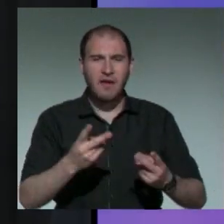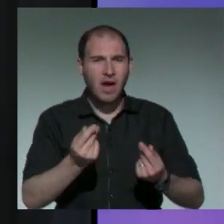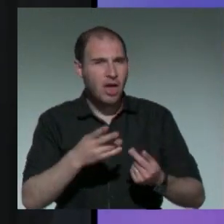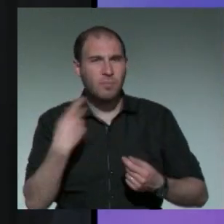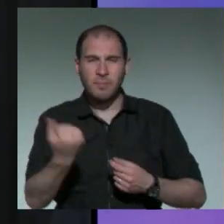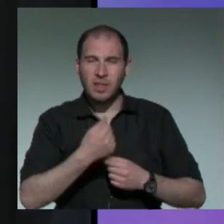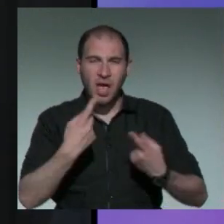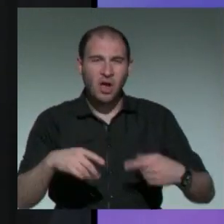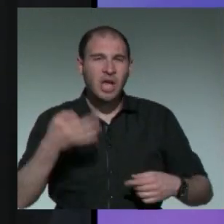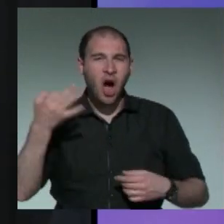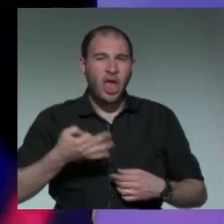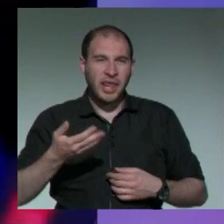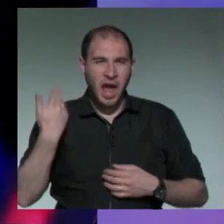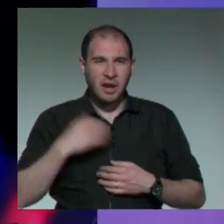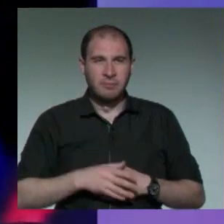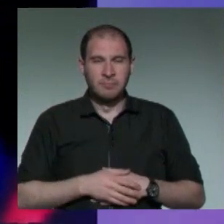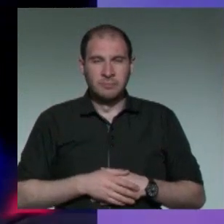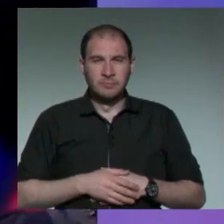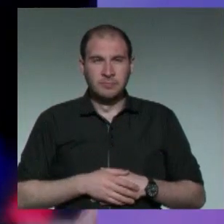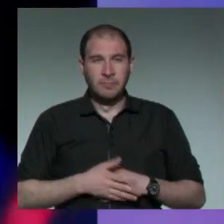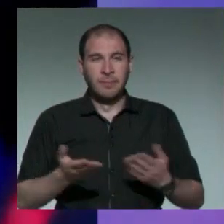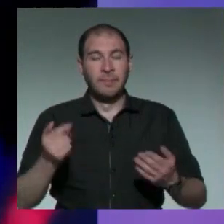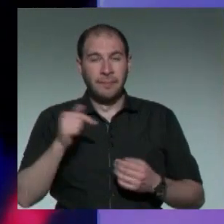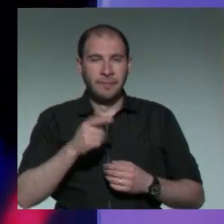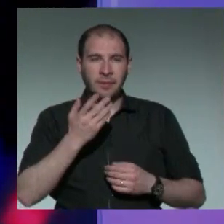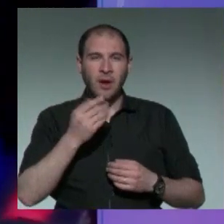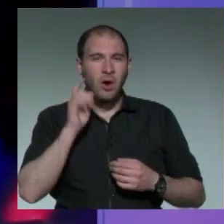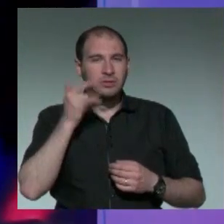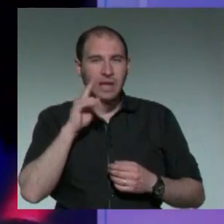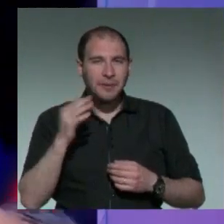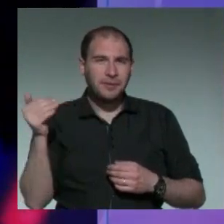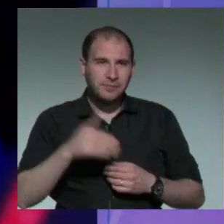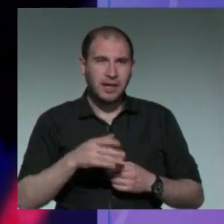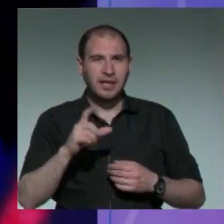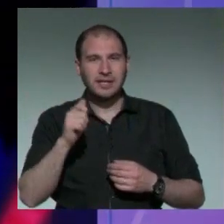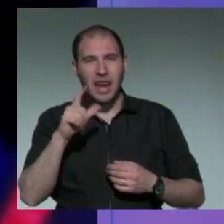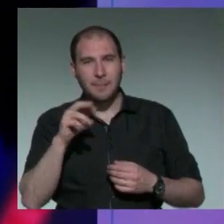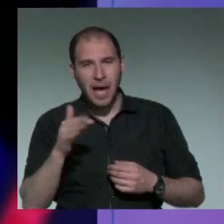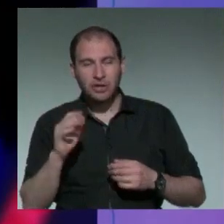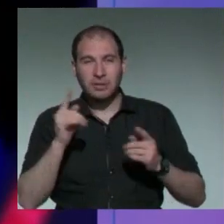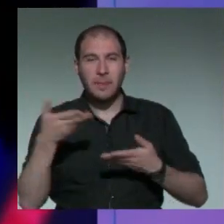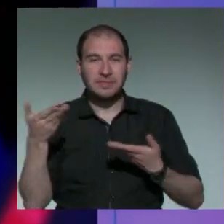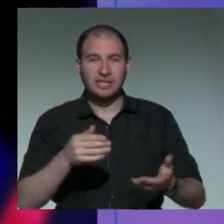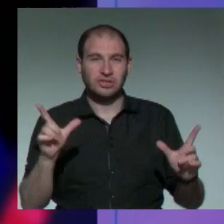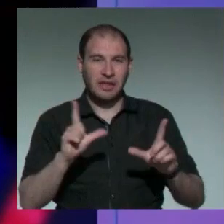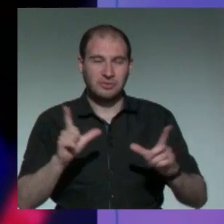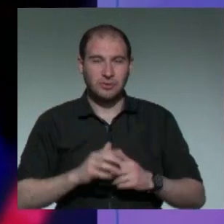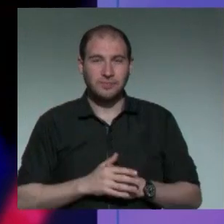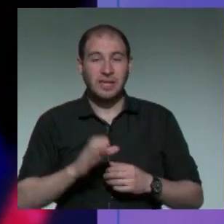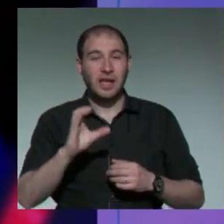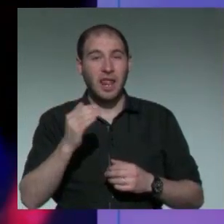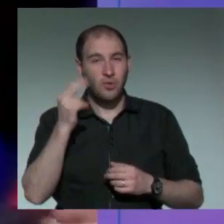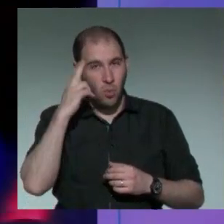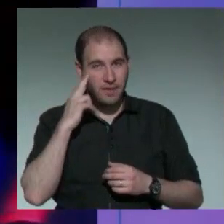tanto las cosas originales de la banda. Y bueno, ahí viene Gustavo a tocar, viene Calamaro, hacemos una presentación en televisión, en Canal